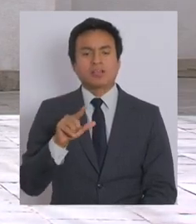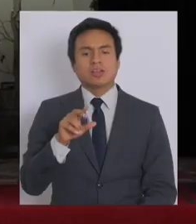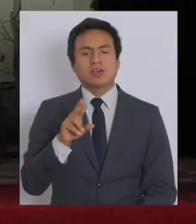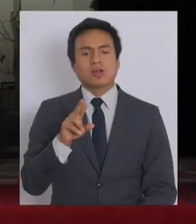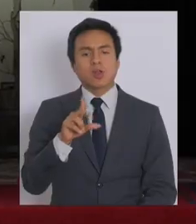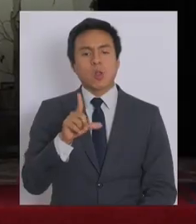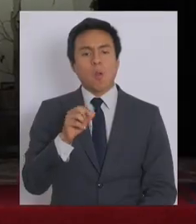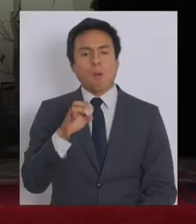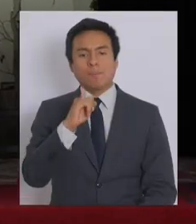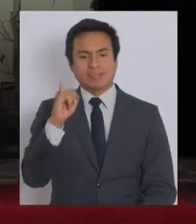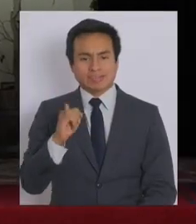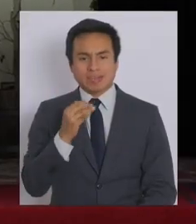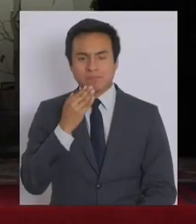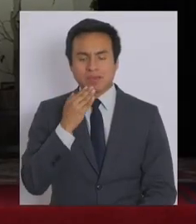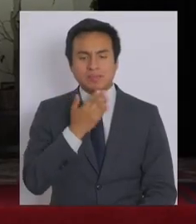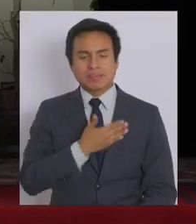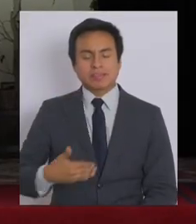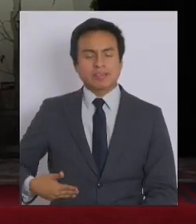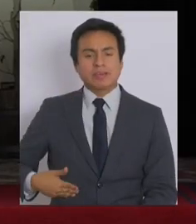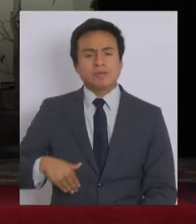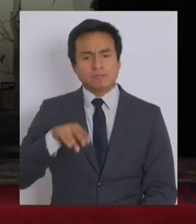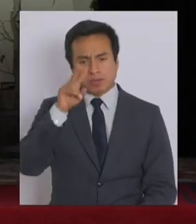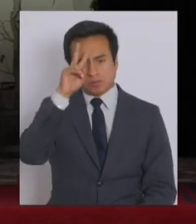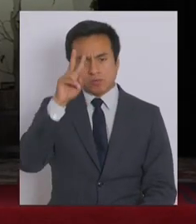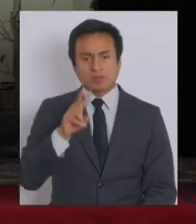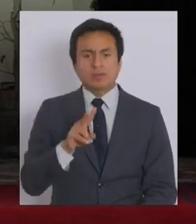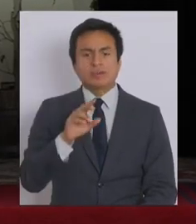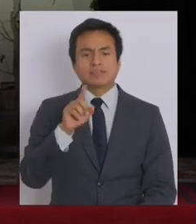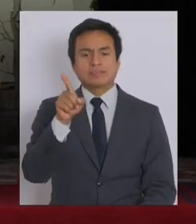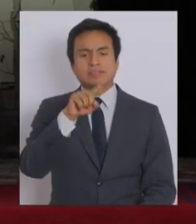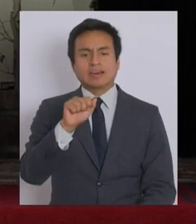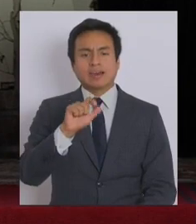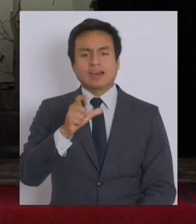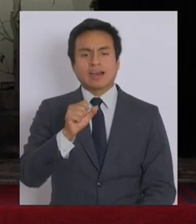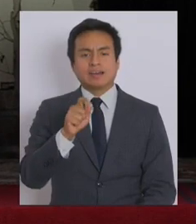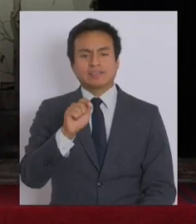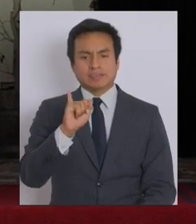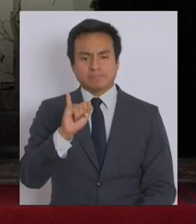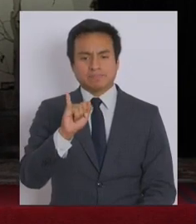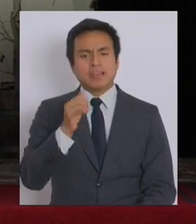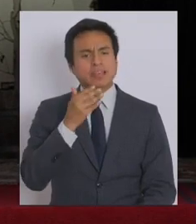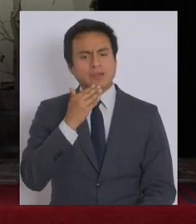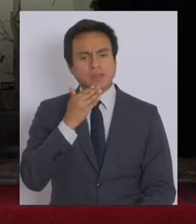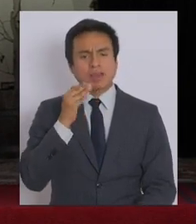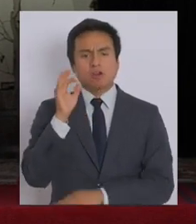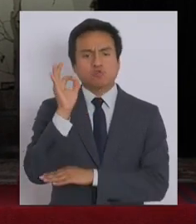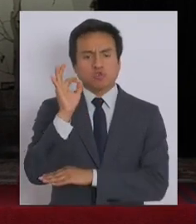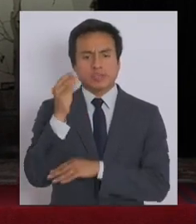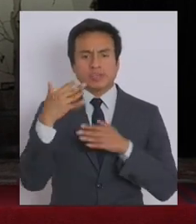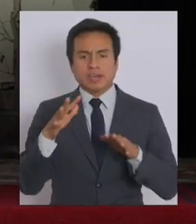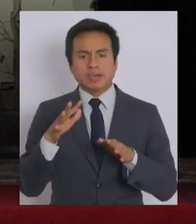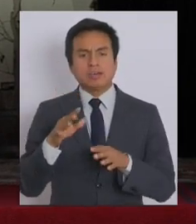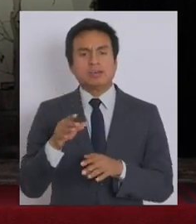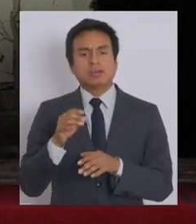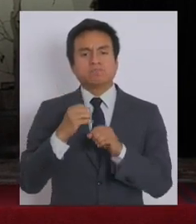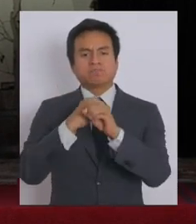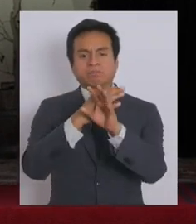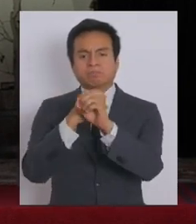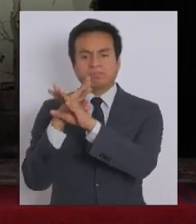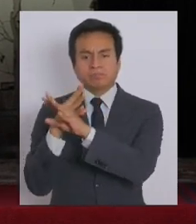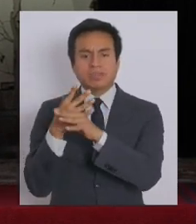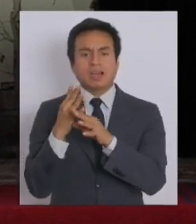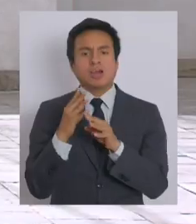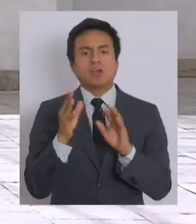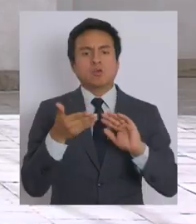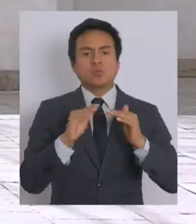organismo internacional. Vamos a revisar lo que está diciendo. También tuvimos reuniones virtuales con la